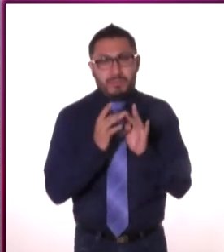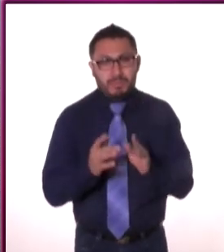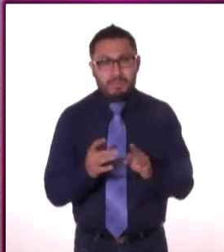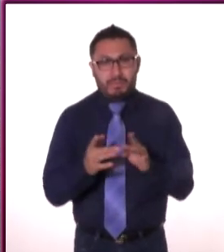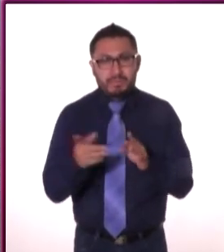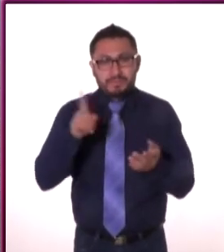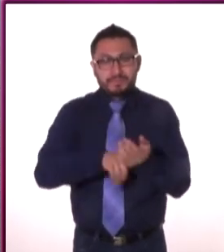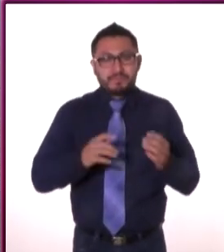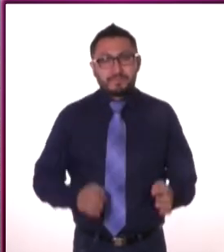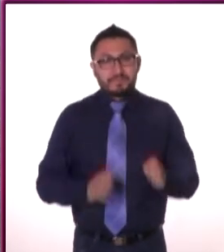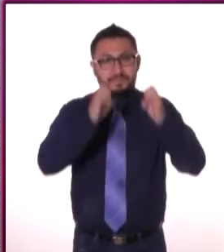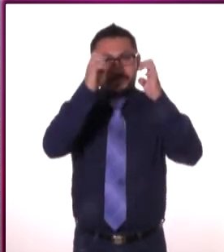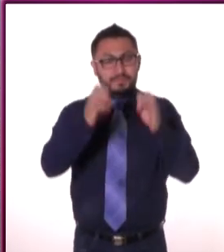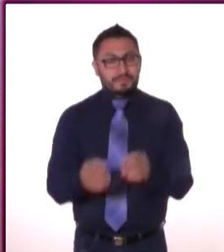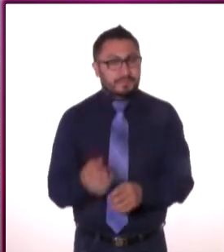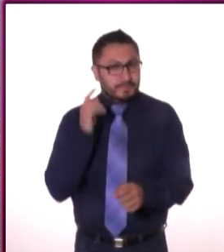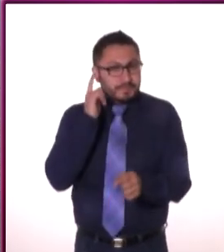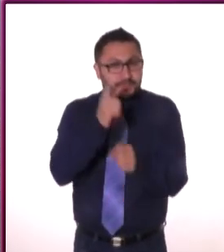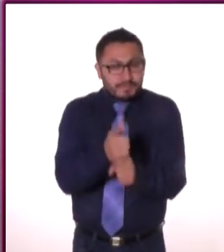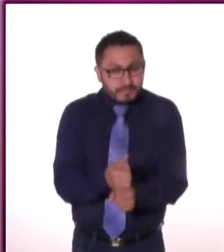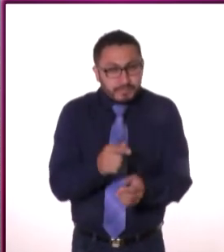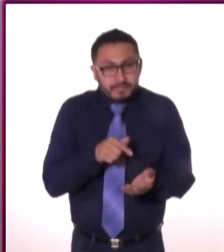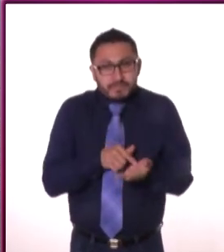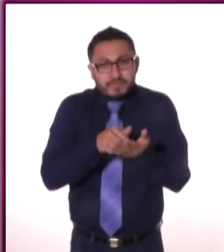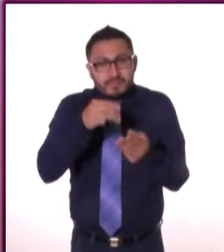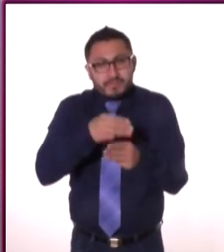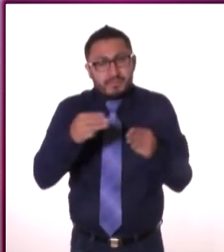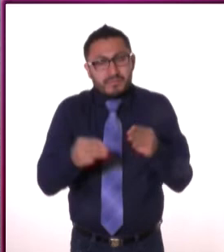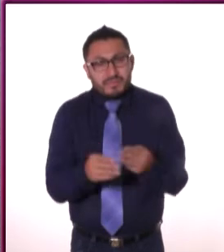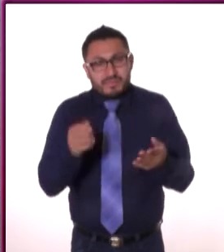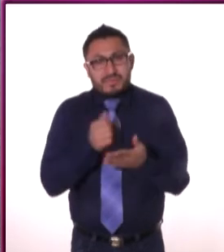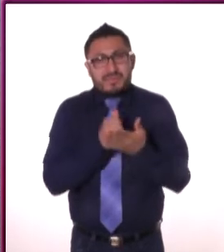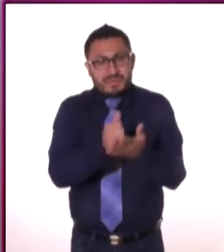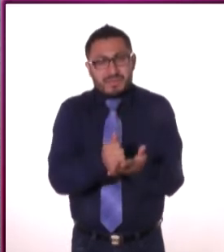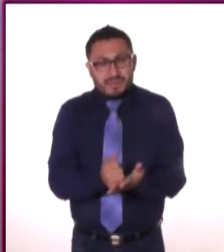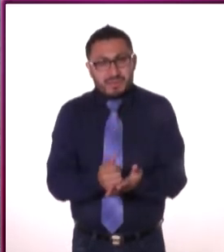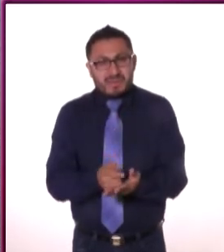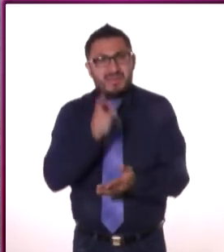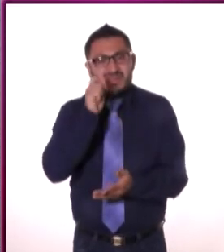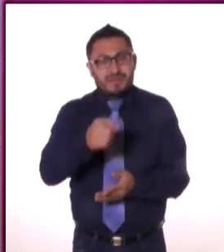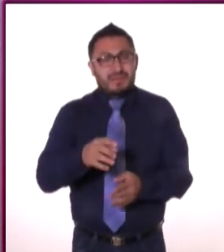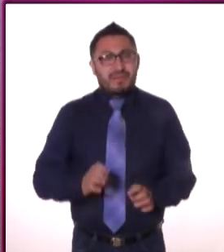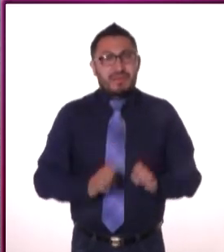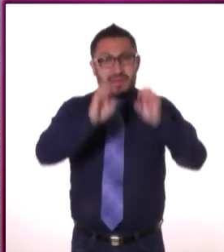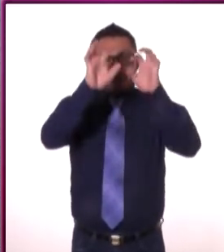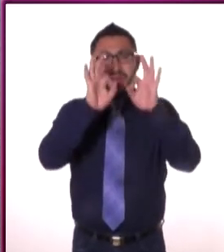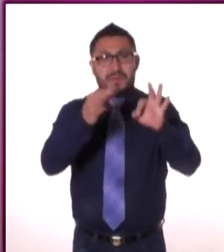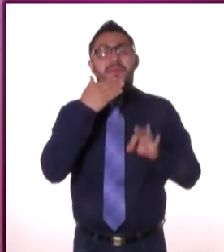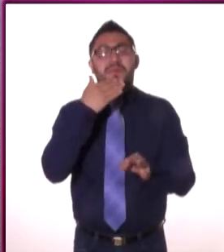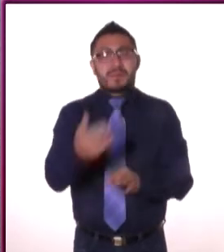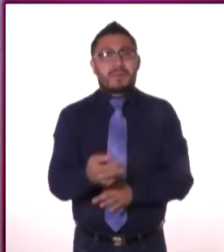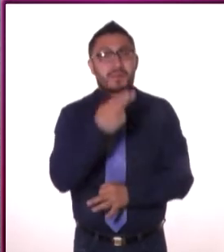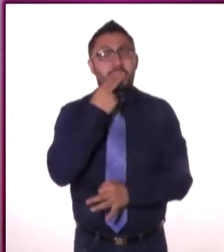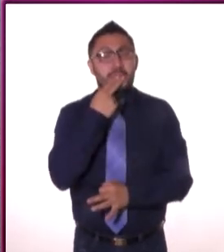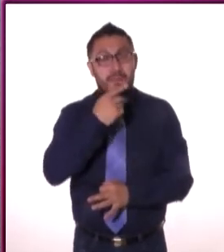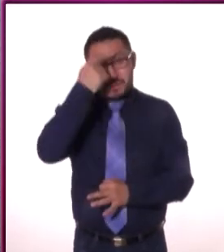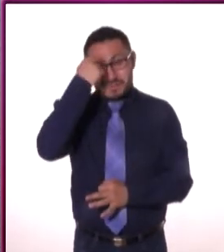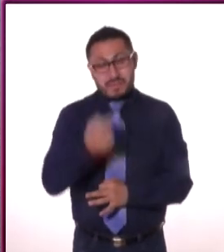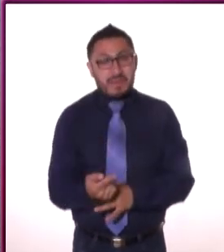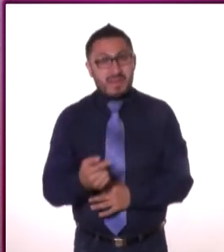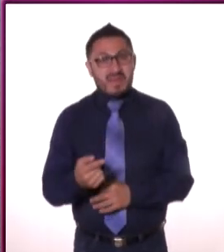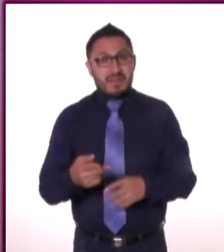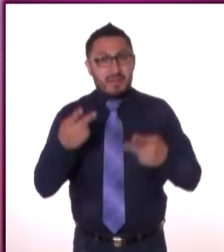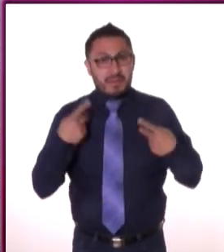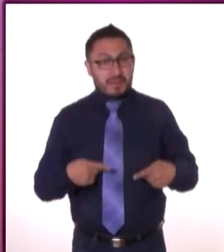fuerzas que interactúan en el edificio para poder dimensionar y proponer materiales que nos ayuden a que el edificio se soporte y soporte